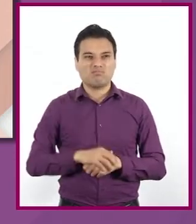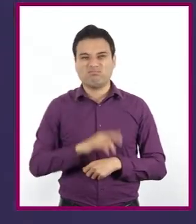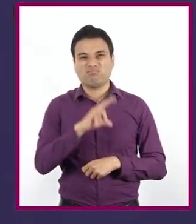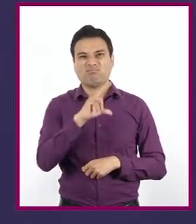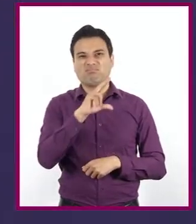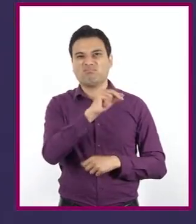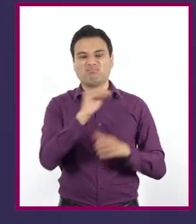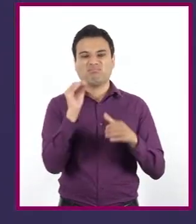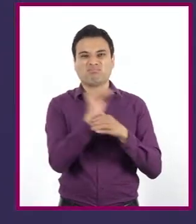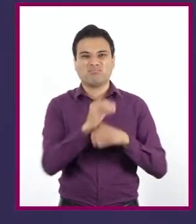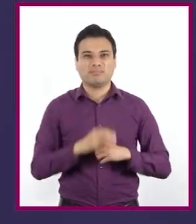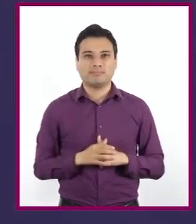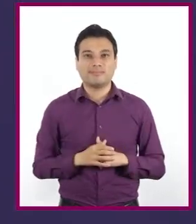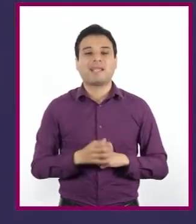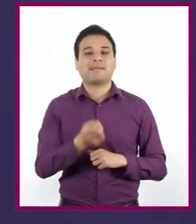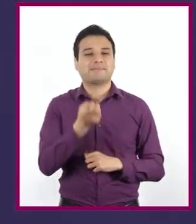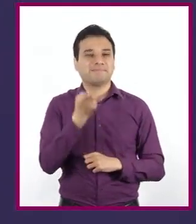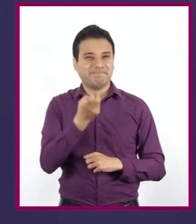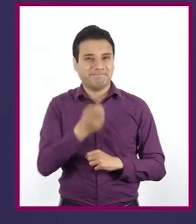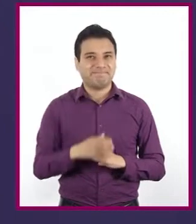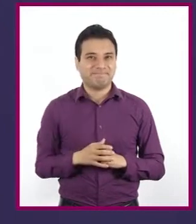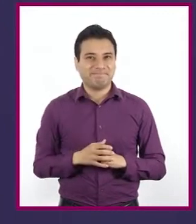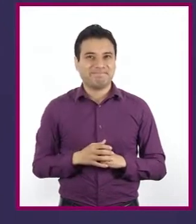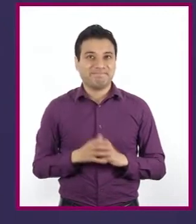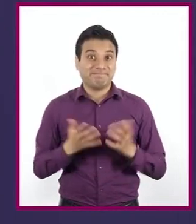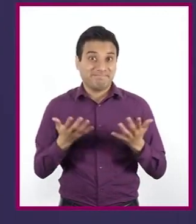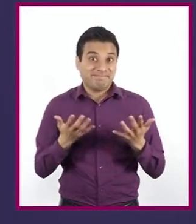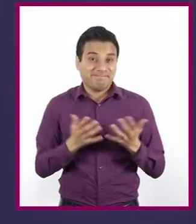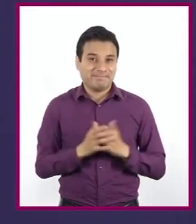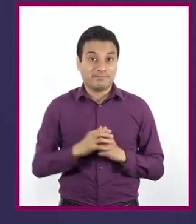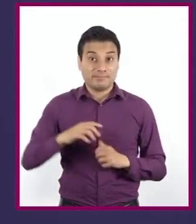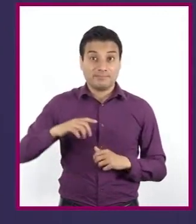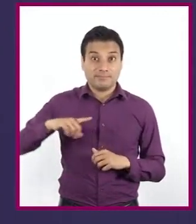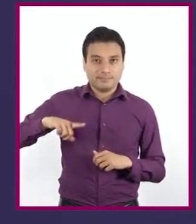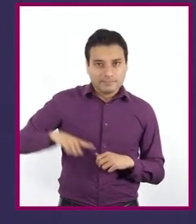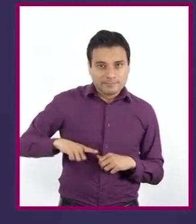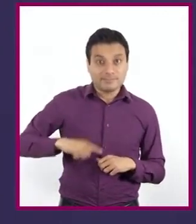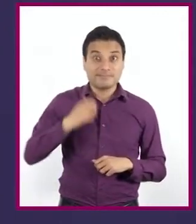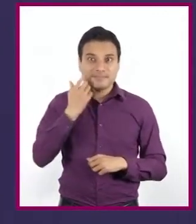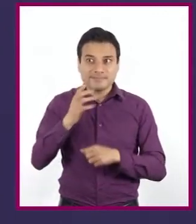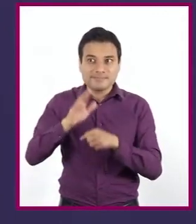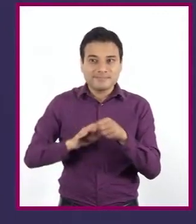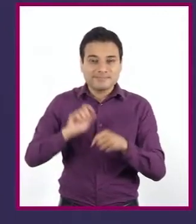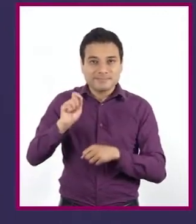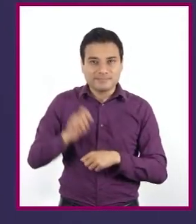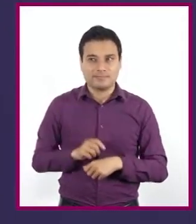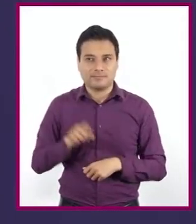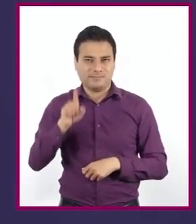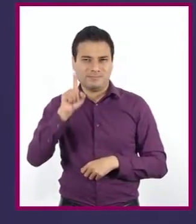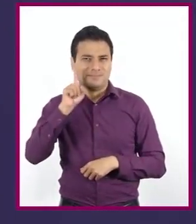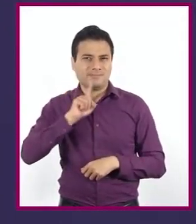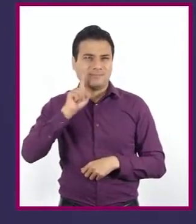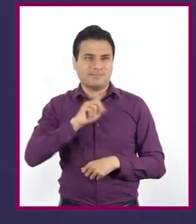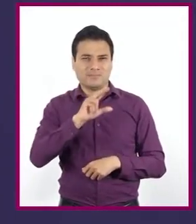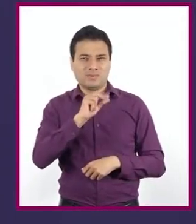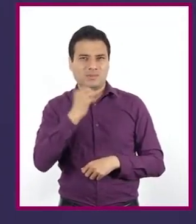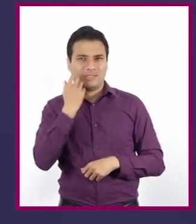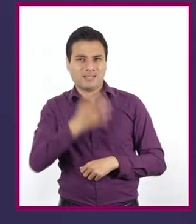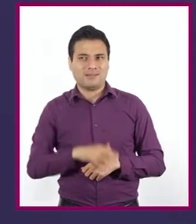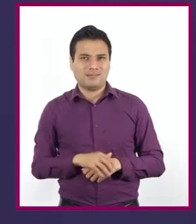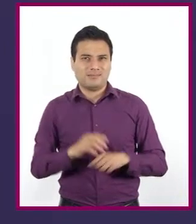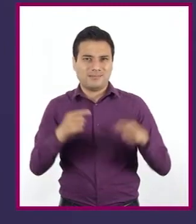él. ¡Claro! Ambos quieren cosas completamente opuestas y por lo tanto son incompatibles